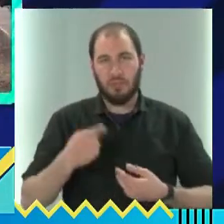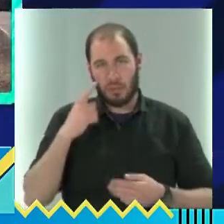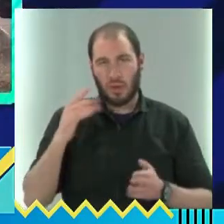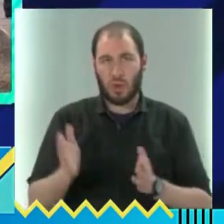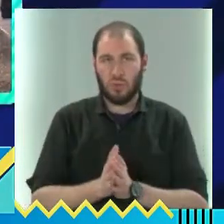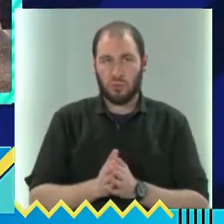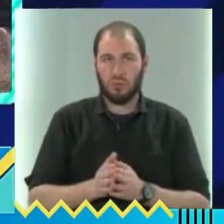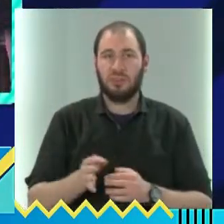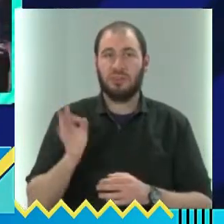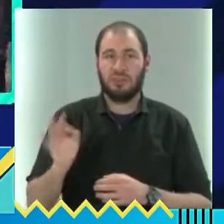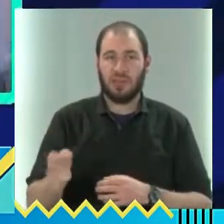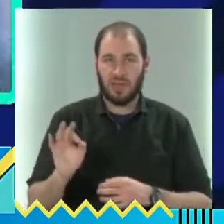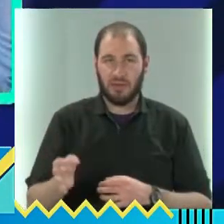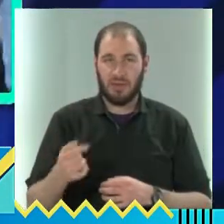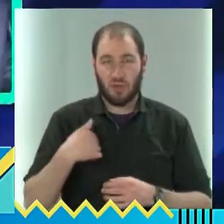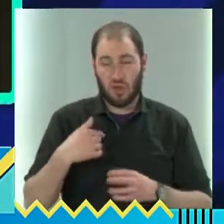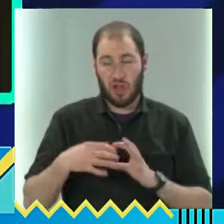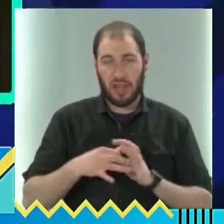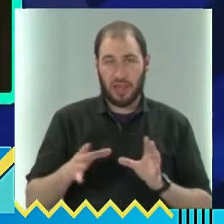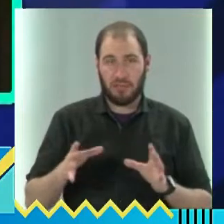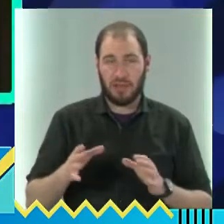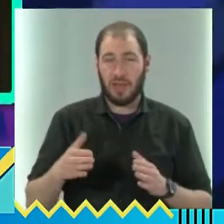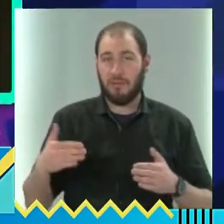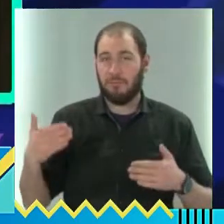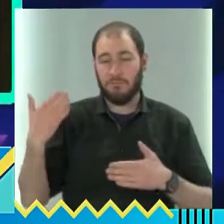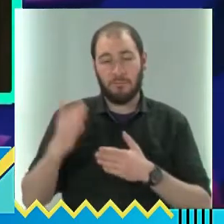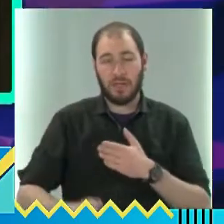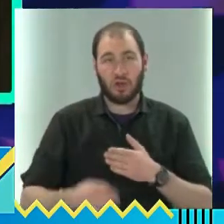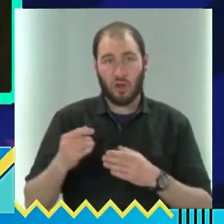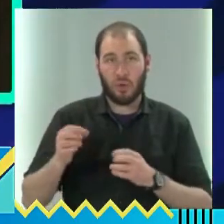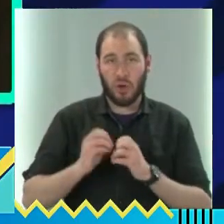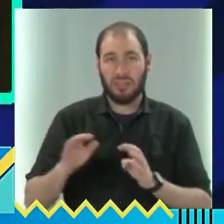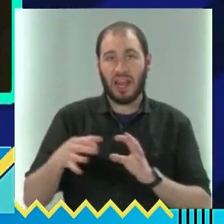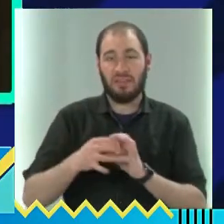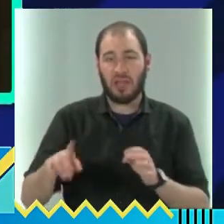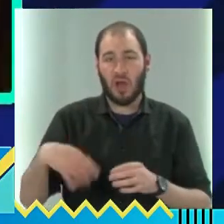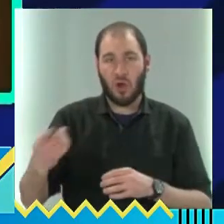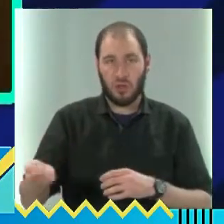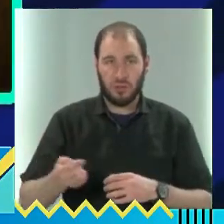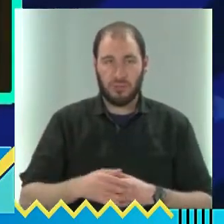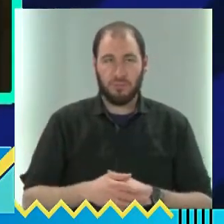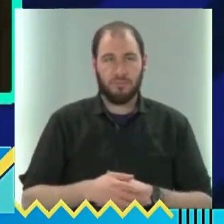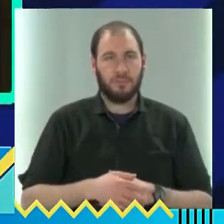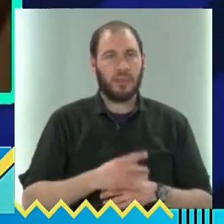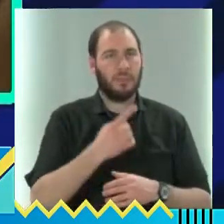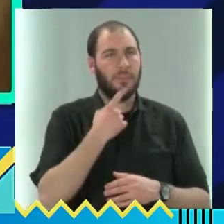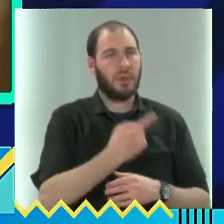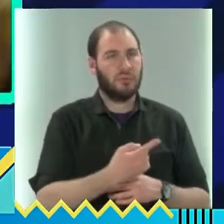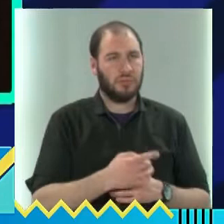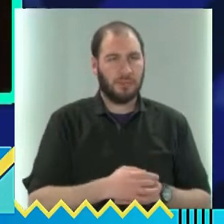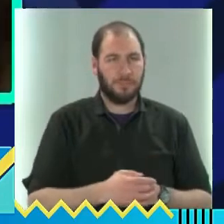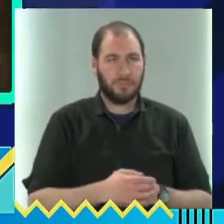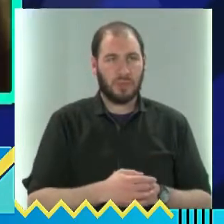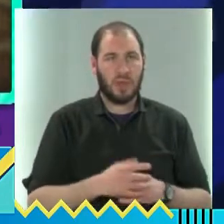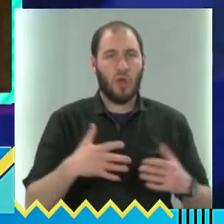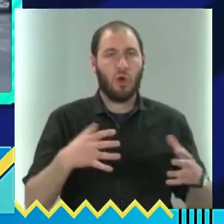convivir, sabiendo que mi libertad termina cuando comienza la libertad del prójimo. Bien, Héctor,